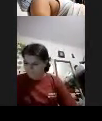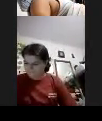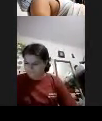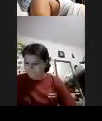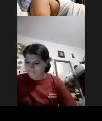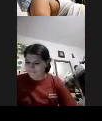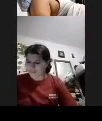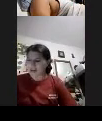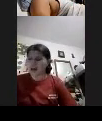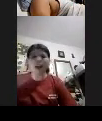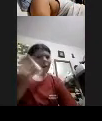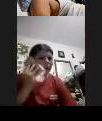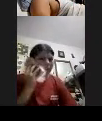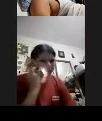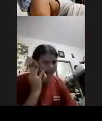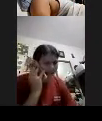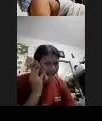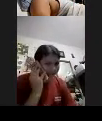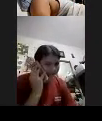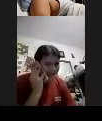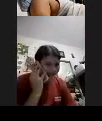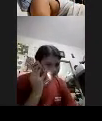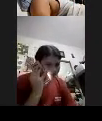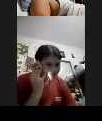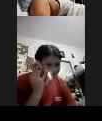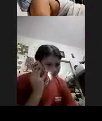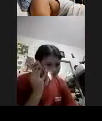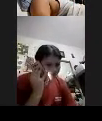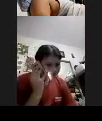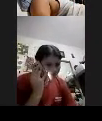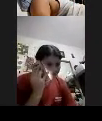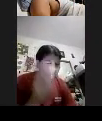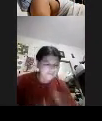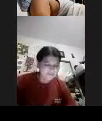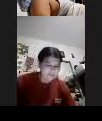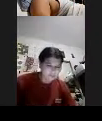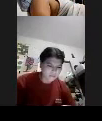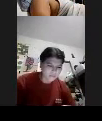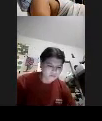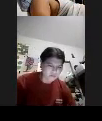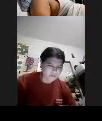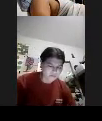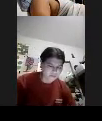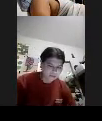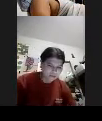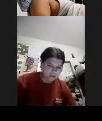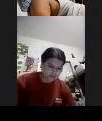un proceso en el cual vamos a ir evaluando conforme vamos trabajando directamente lo que es la